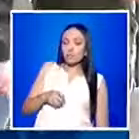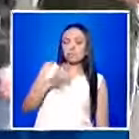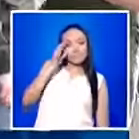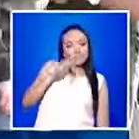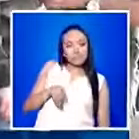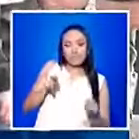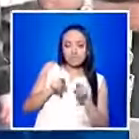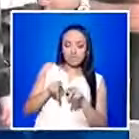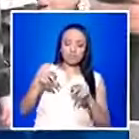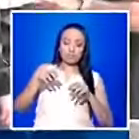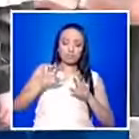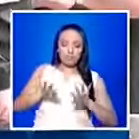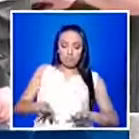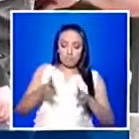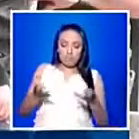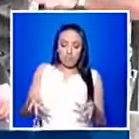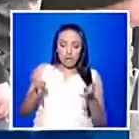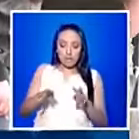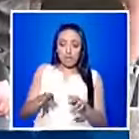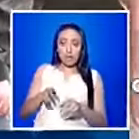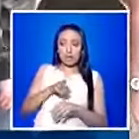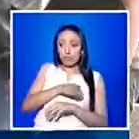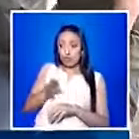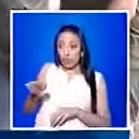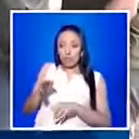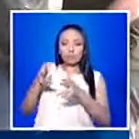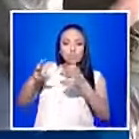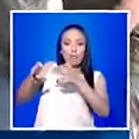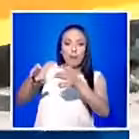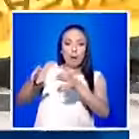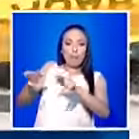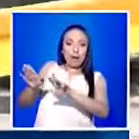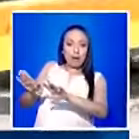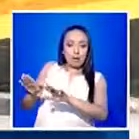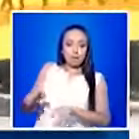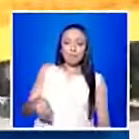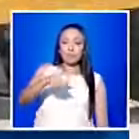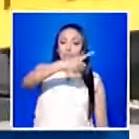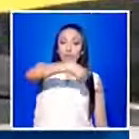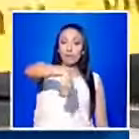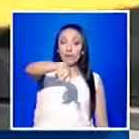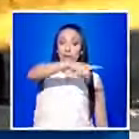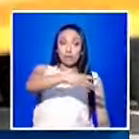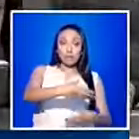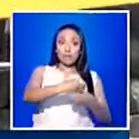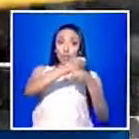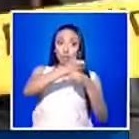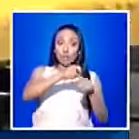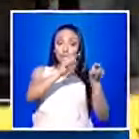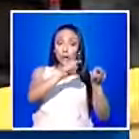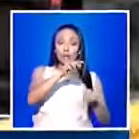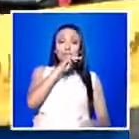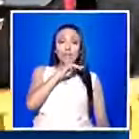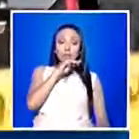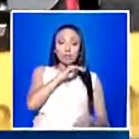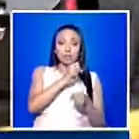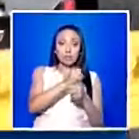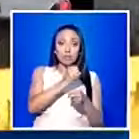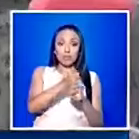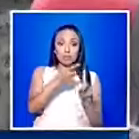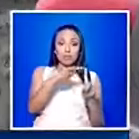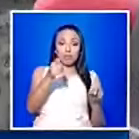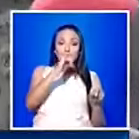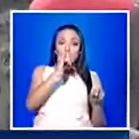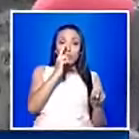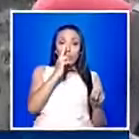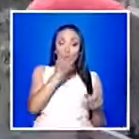cuando estaban haciendo una parrillada en la calle. Ocurre mientras el alto mando de seguridad opera desde Manta desde inicios de junio.